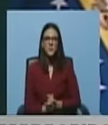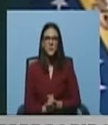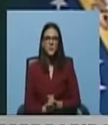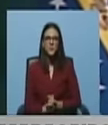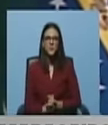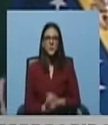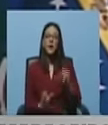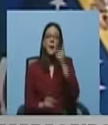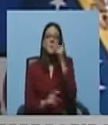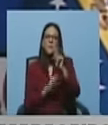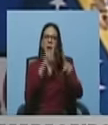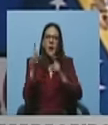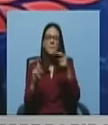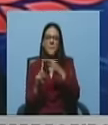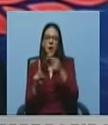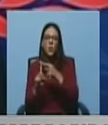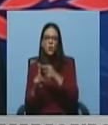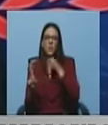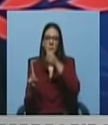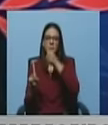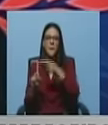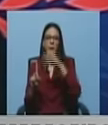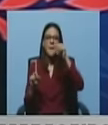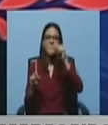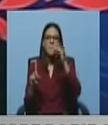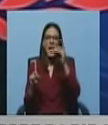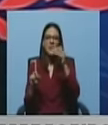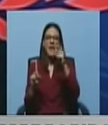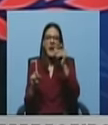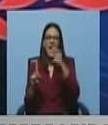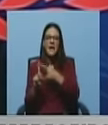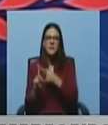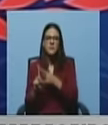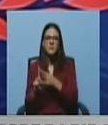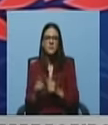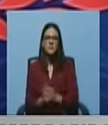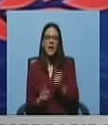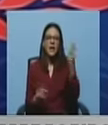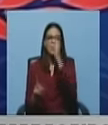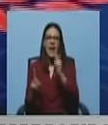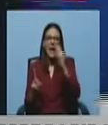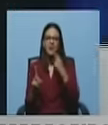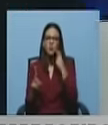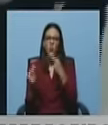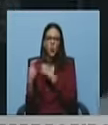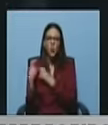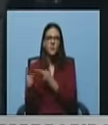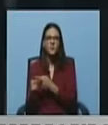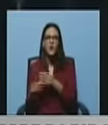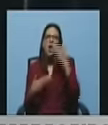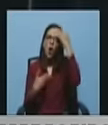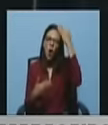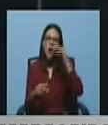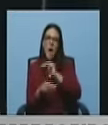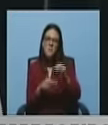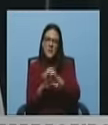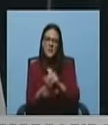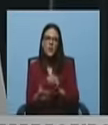La primera pregunta la realiza Madeleine García por Telesur. Hola, ¿cómo está, ministro?